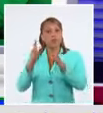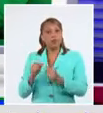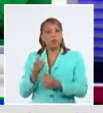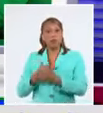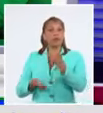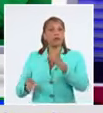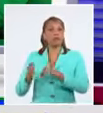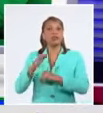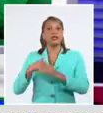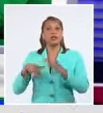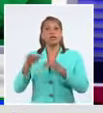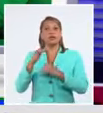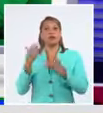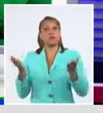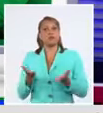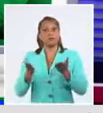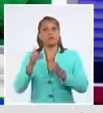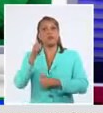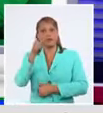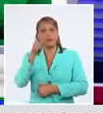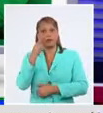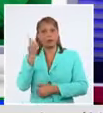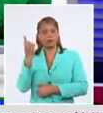se puede ver ahí, a